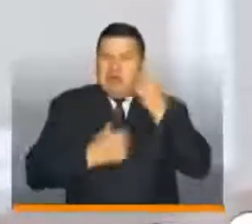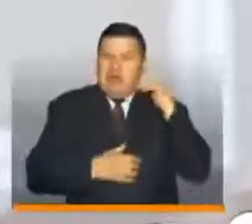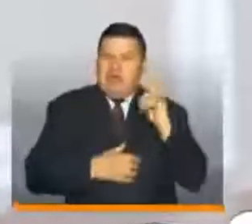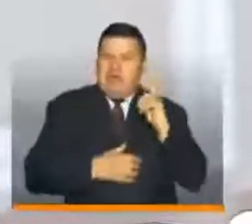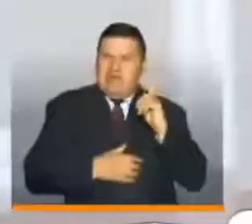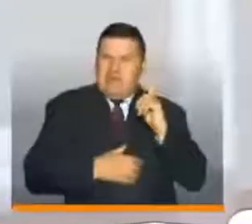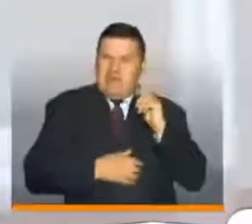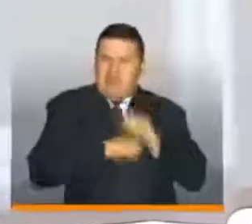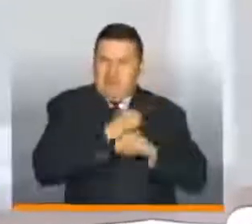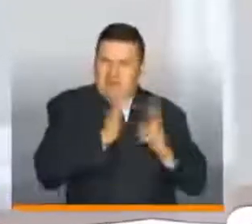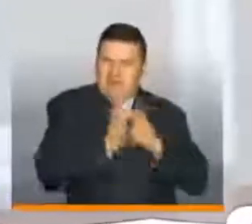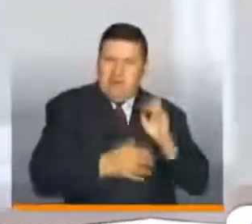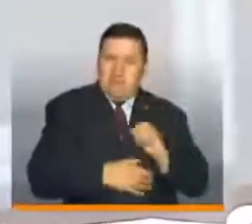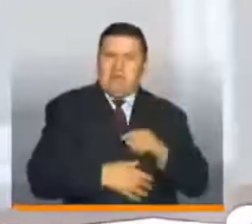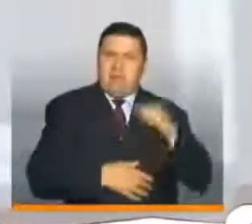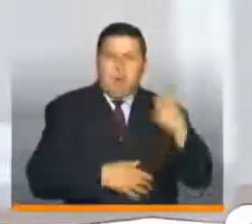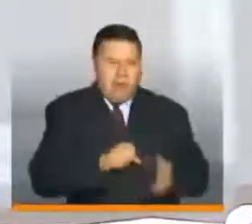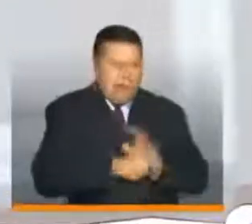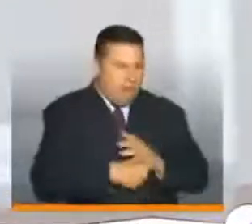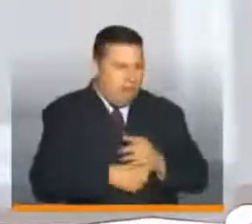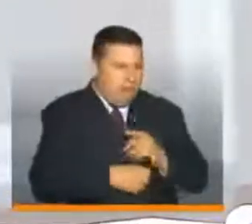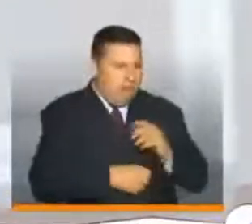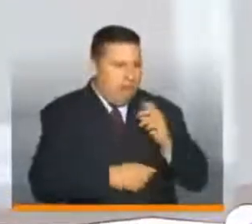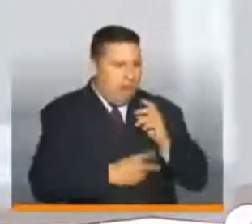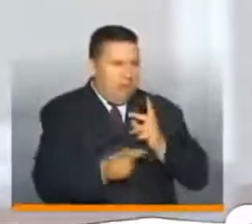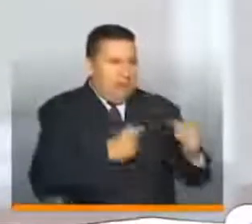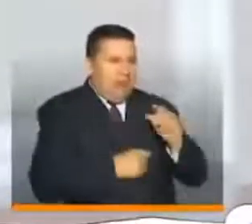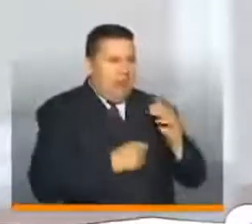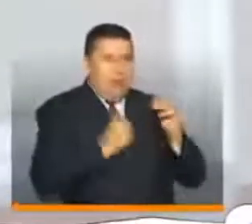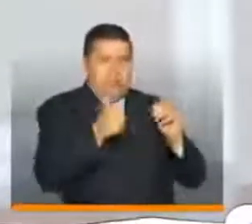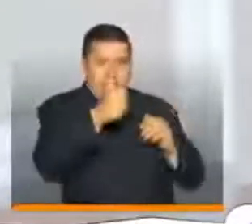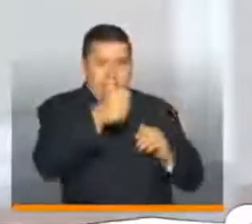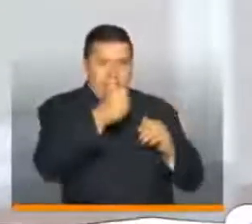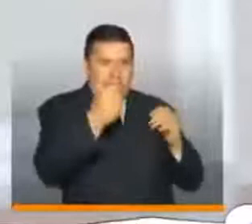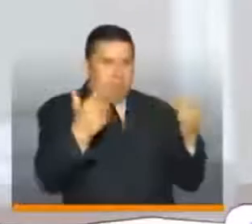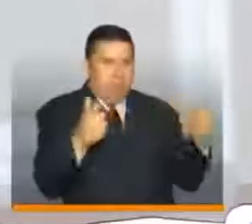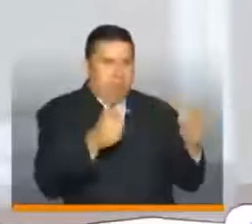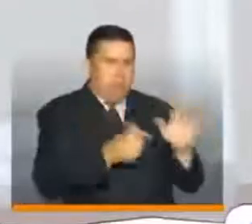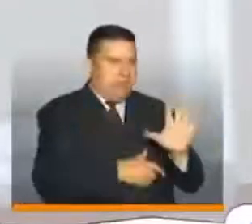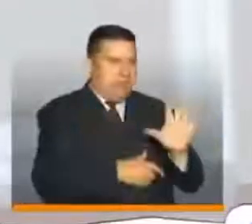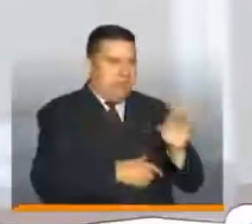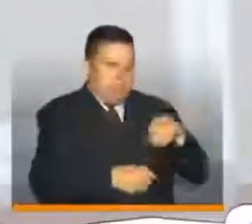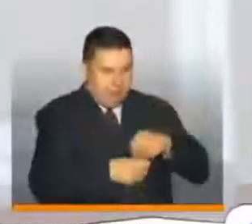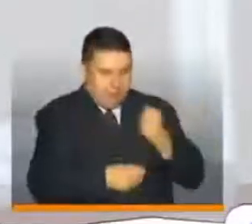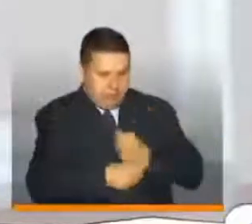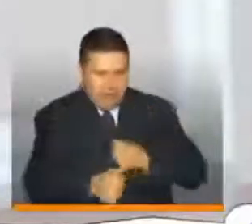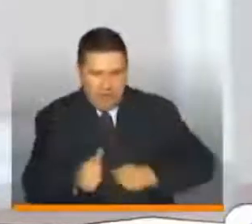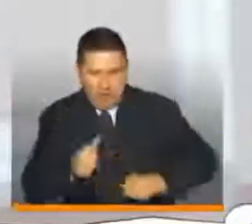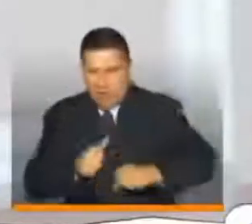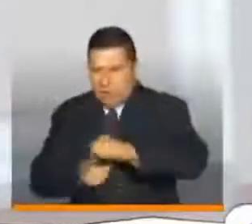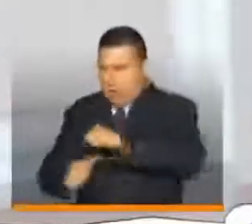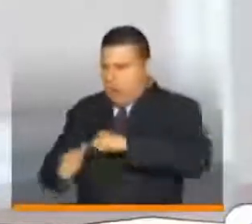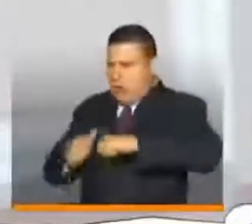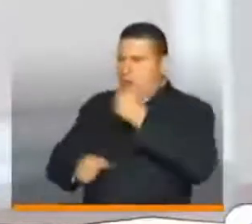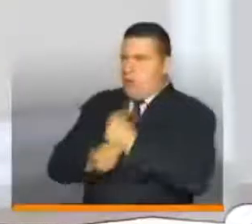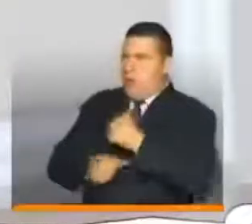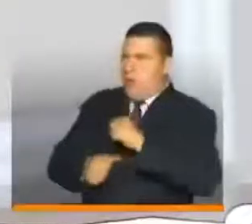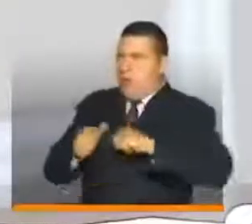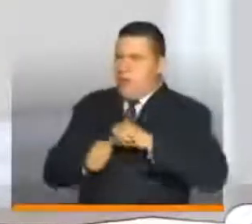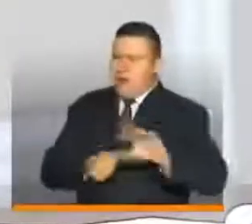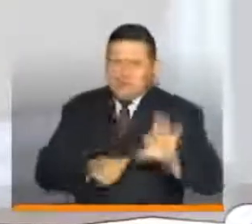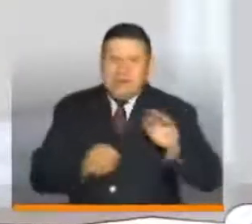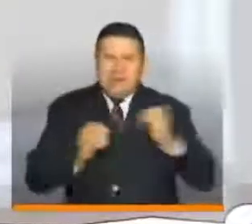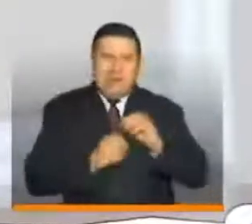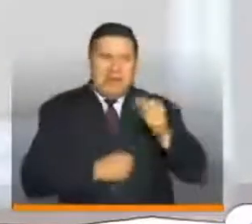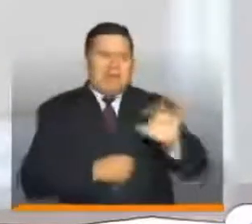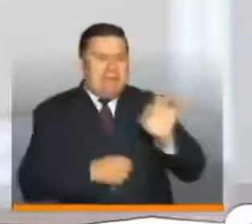de este año y por causa de la pandemia tuvo que bajar a 5 empleados, y ahorita se está reactivando y puede incluir nuevos empleados hasta llegar a esos